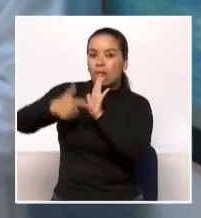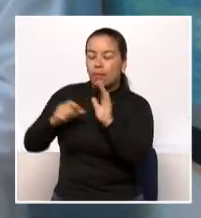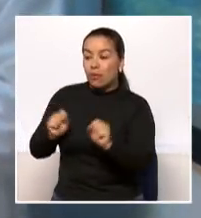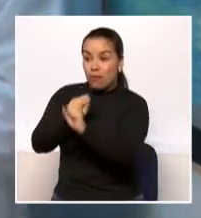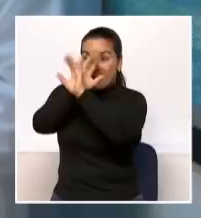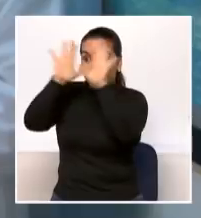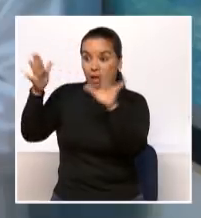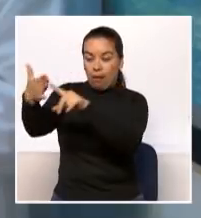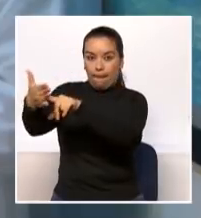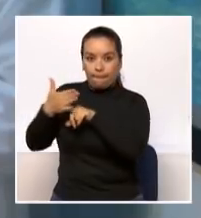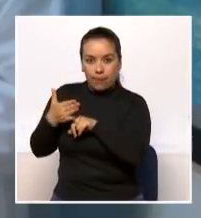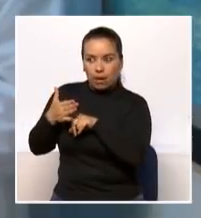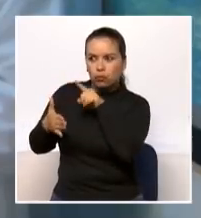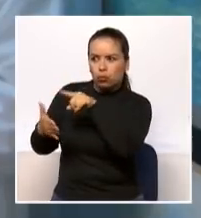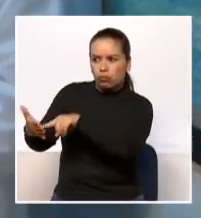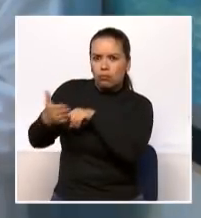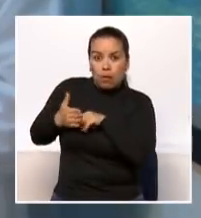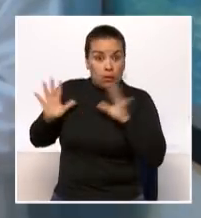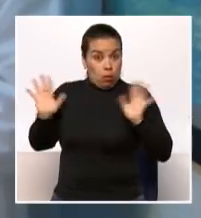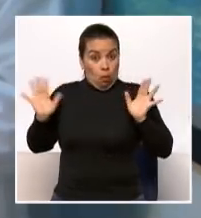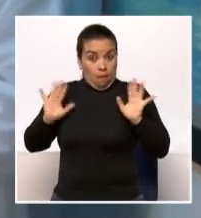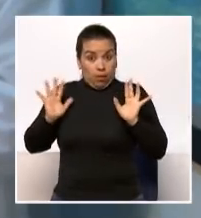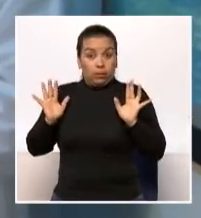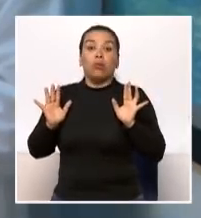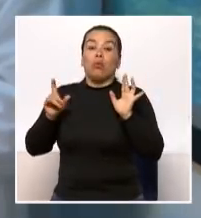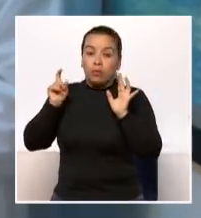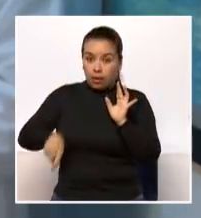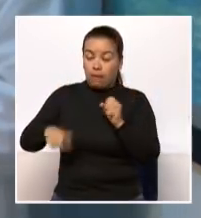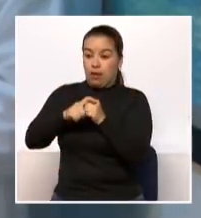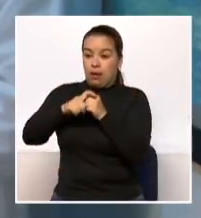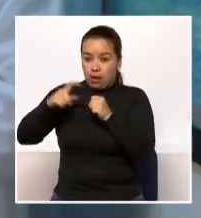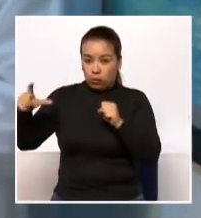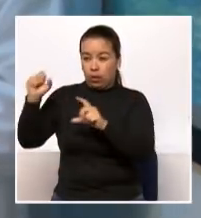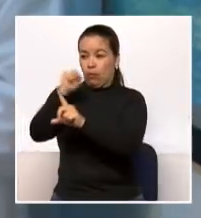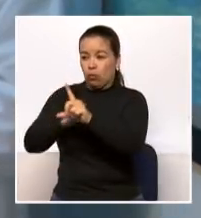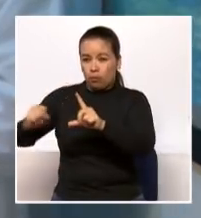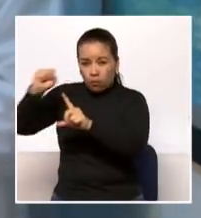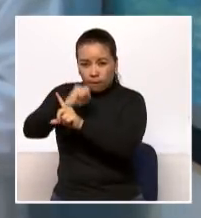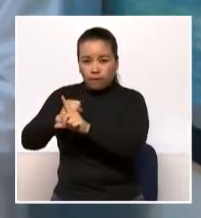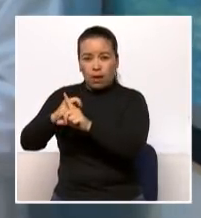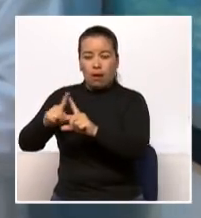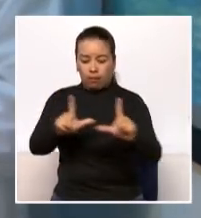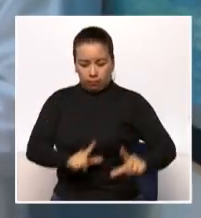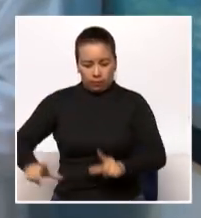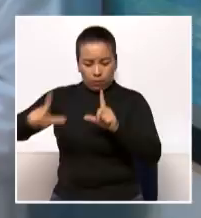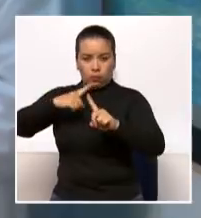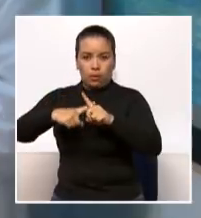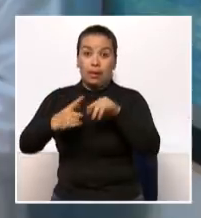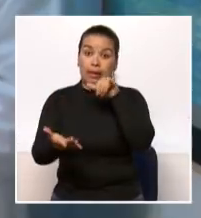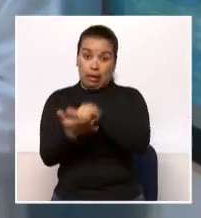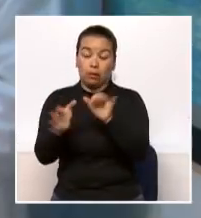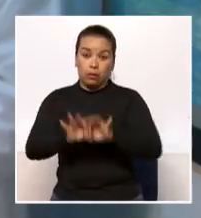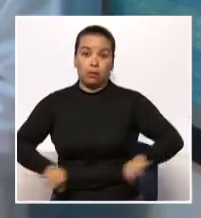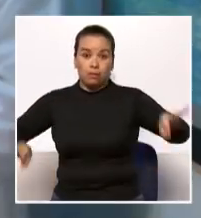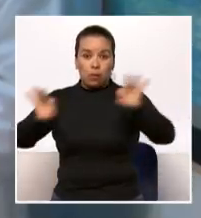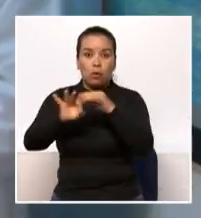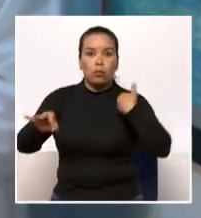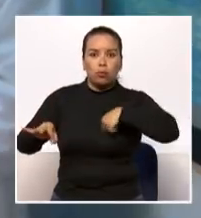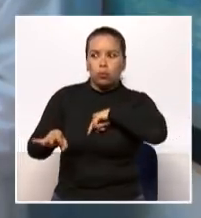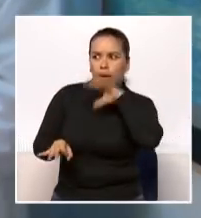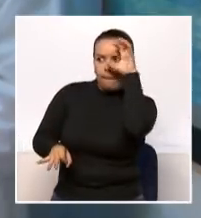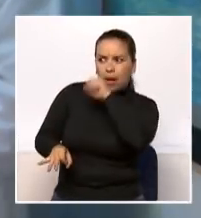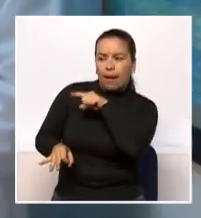patologías y lo que se encuentra en la imagen, no solo en la ecografía, en la resonancia, en la tomografía, en los rayos X. Entonces, obviamente, si nosotros encontramos